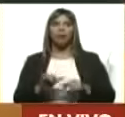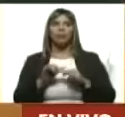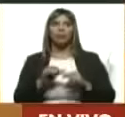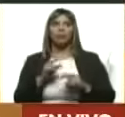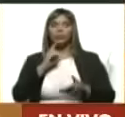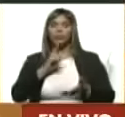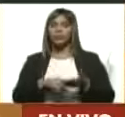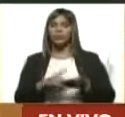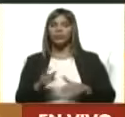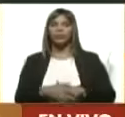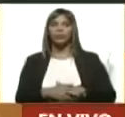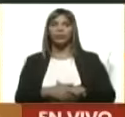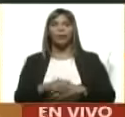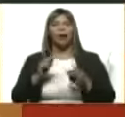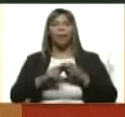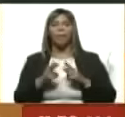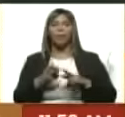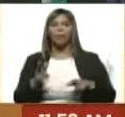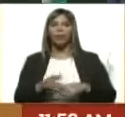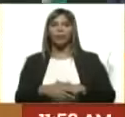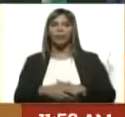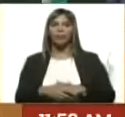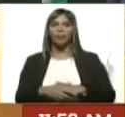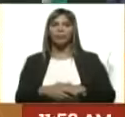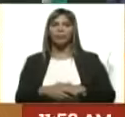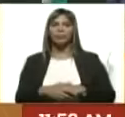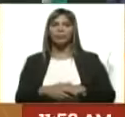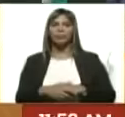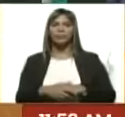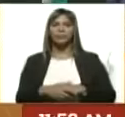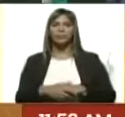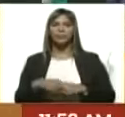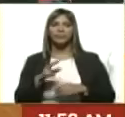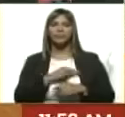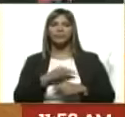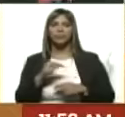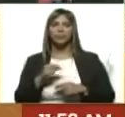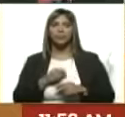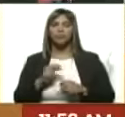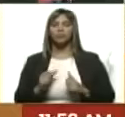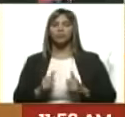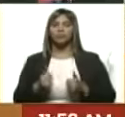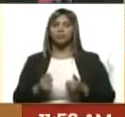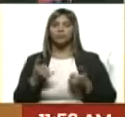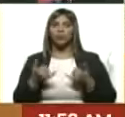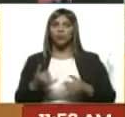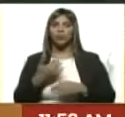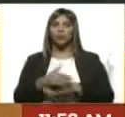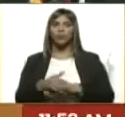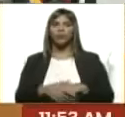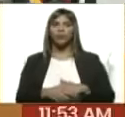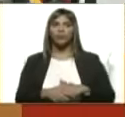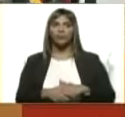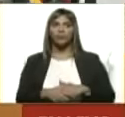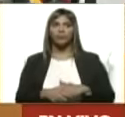garantía de paz. De paz. Nosotros vamos a tomar las calles